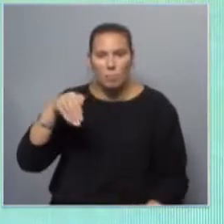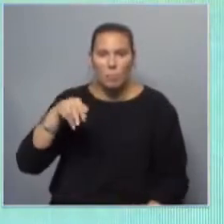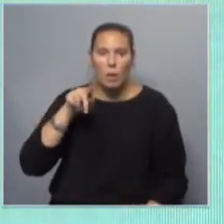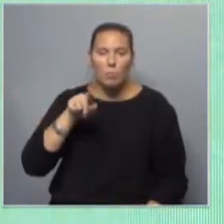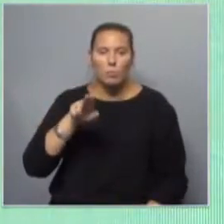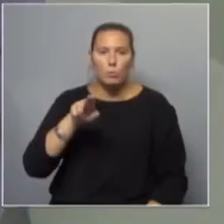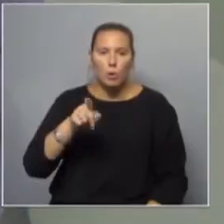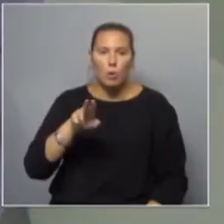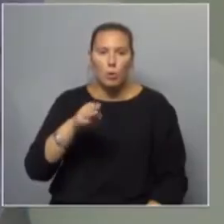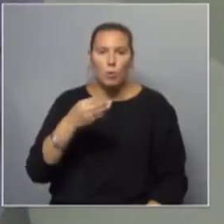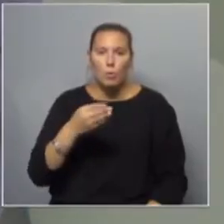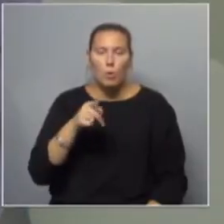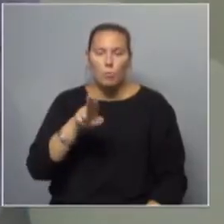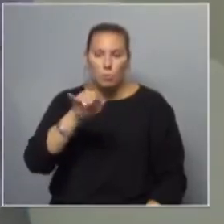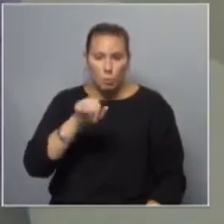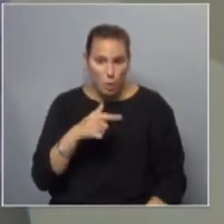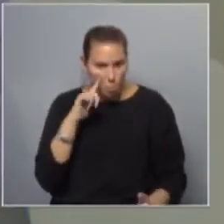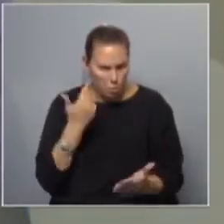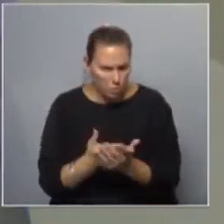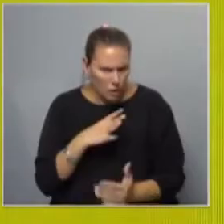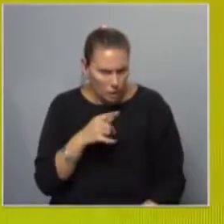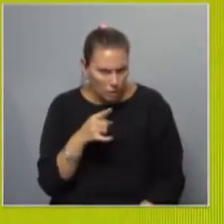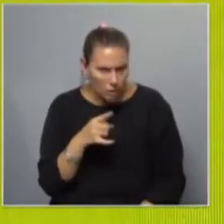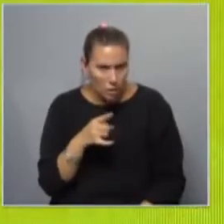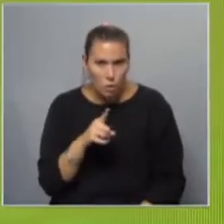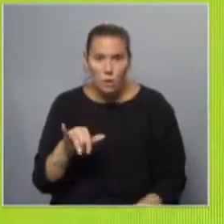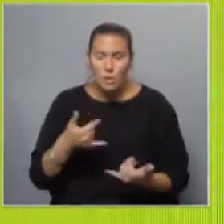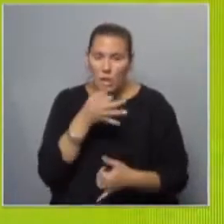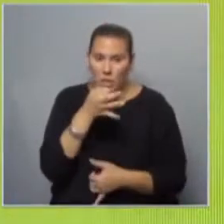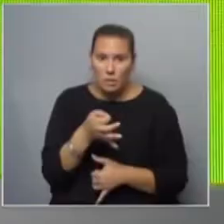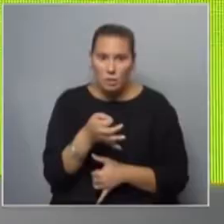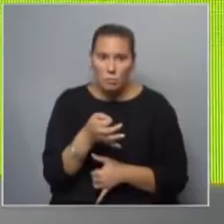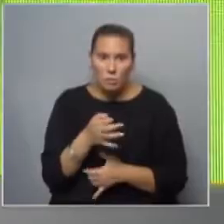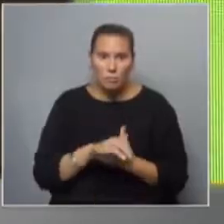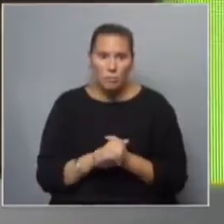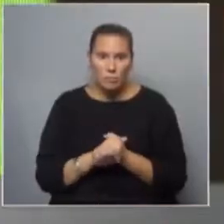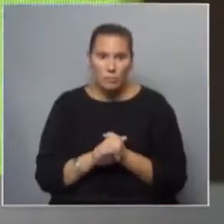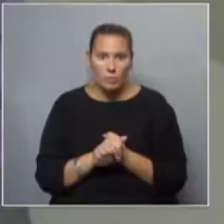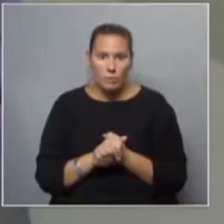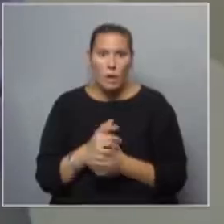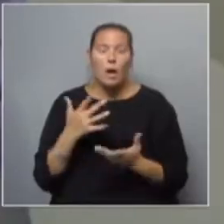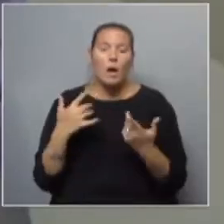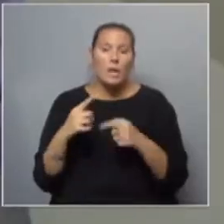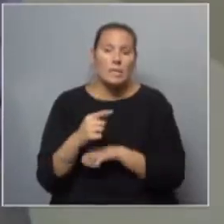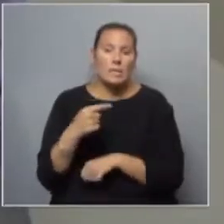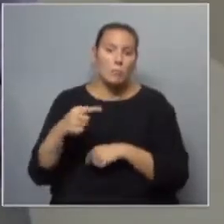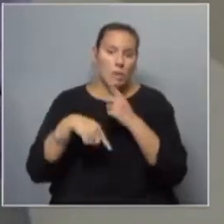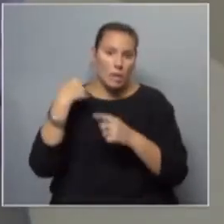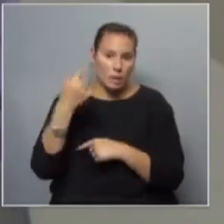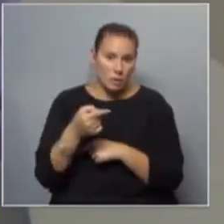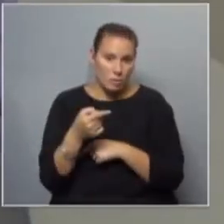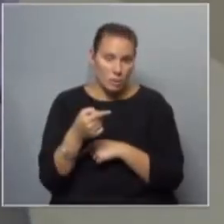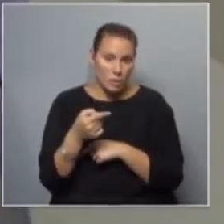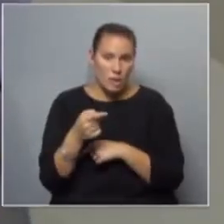planetario@imm.ub.uy. Excelente. Bueno, ¿y vos tenés más propuestas, Alexandra? No, las dijimos. Muy bien. Bueno, de todos modos, la semana que viene, que quedamos en